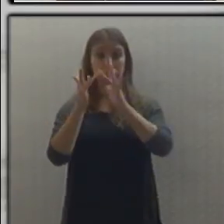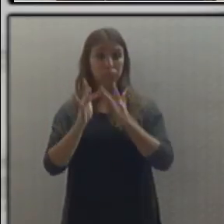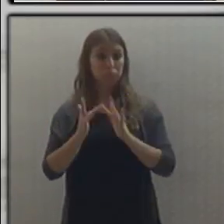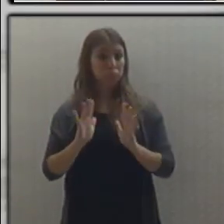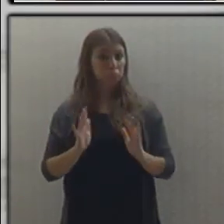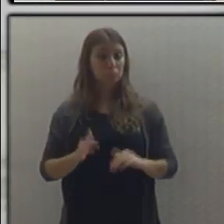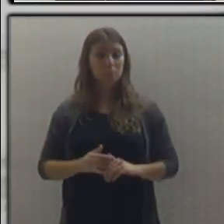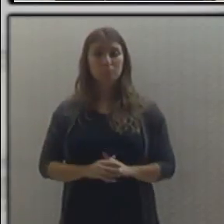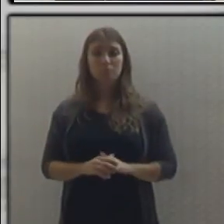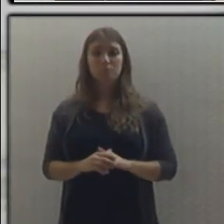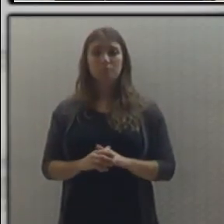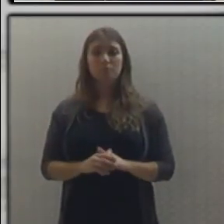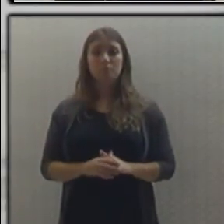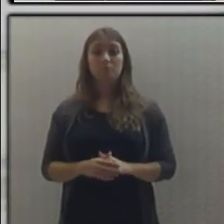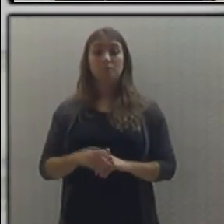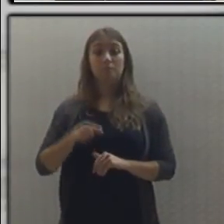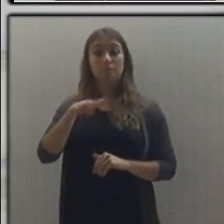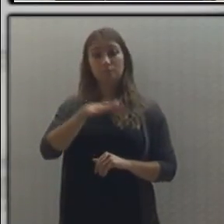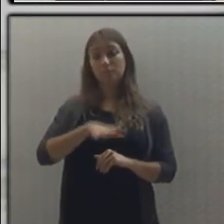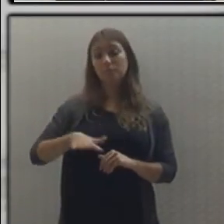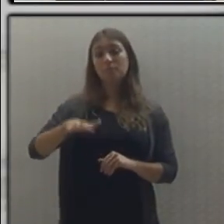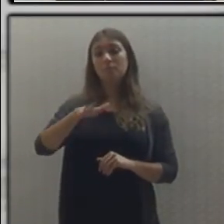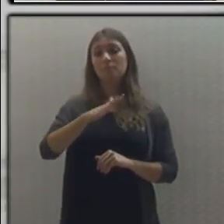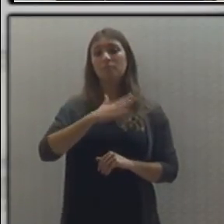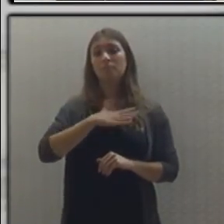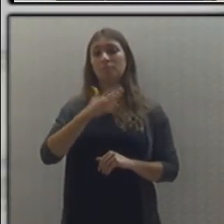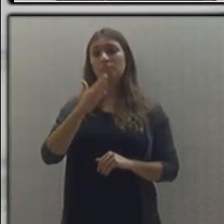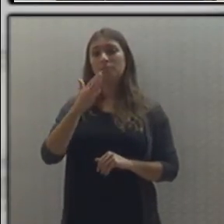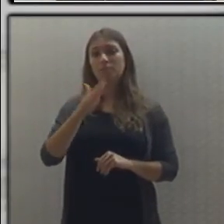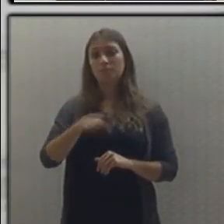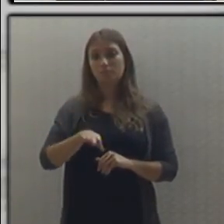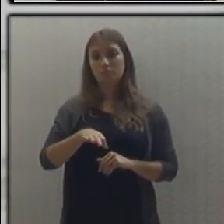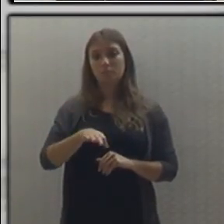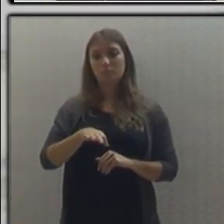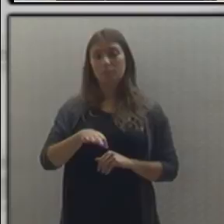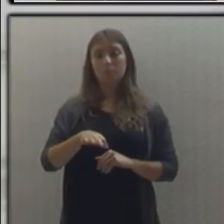relacionarse y donde pueda, de alguna manera,